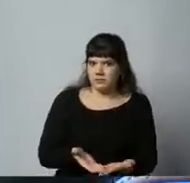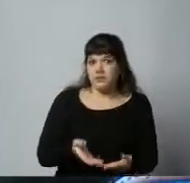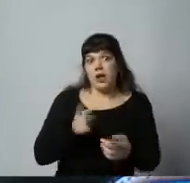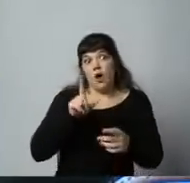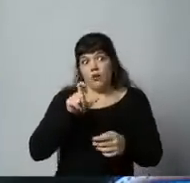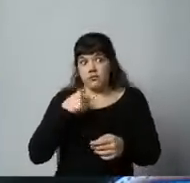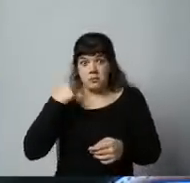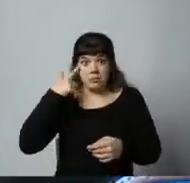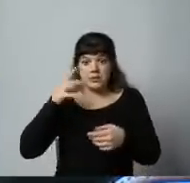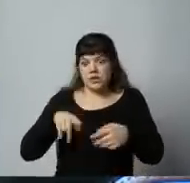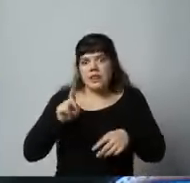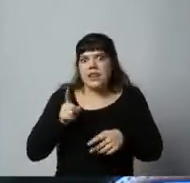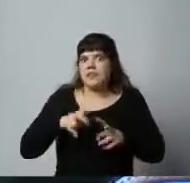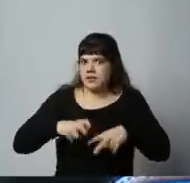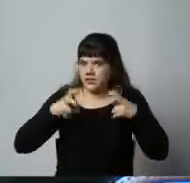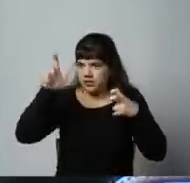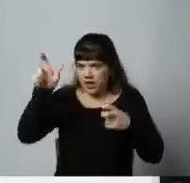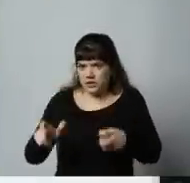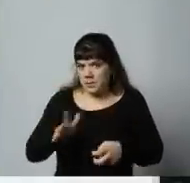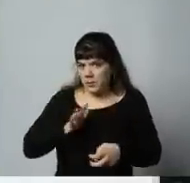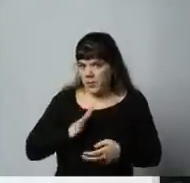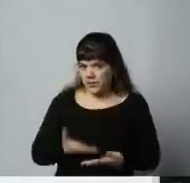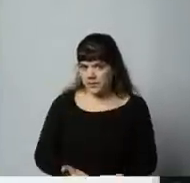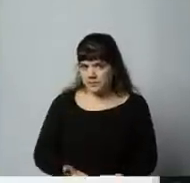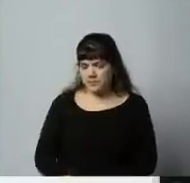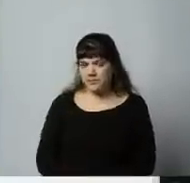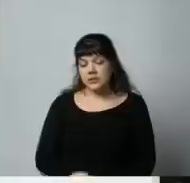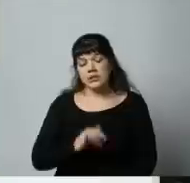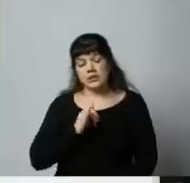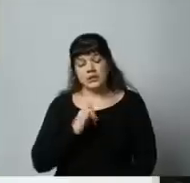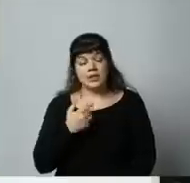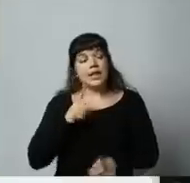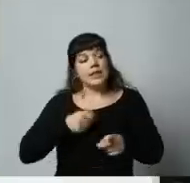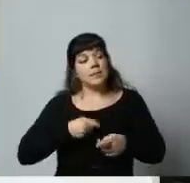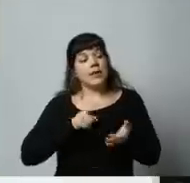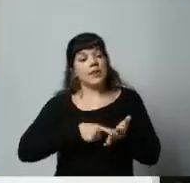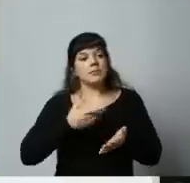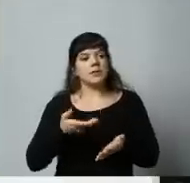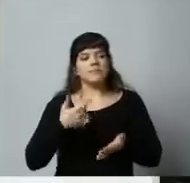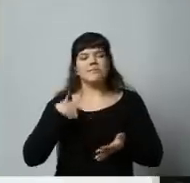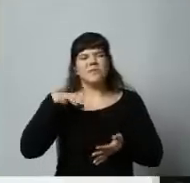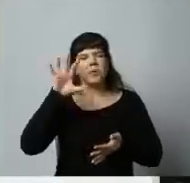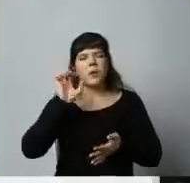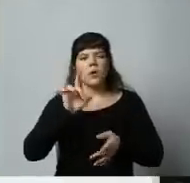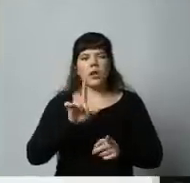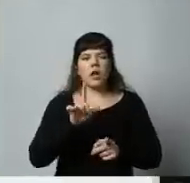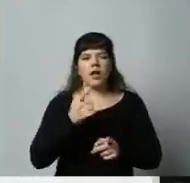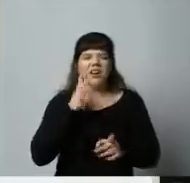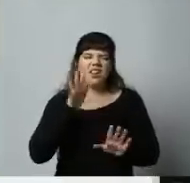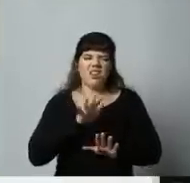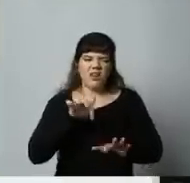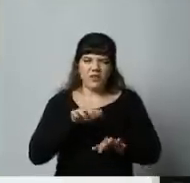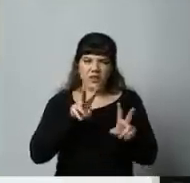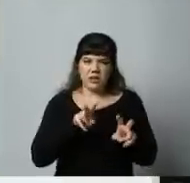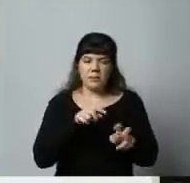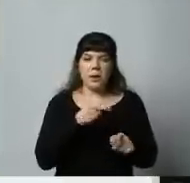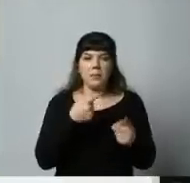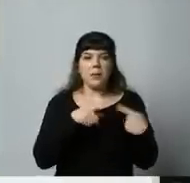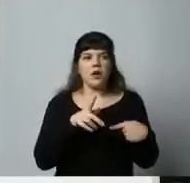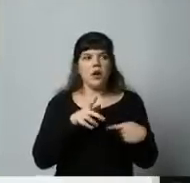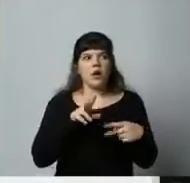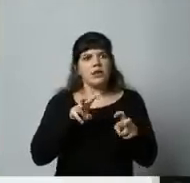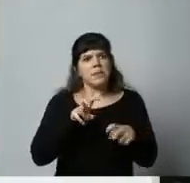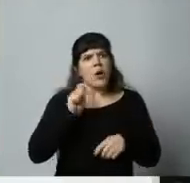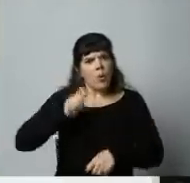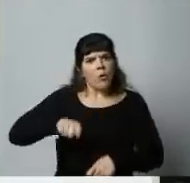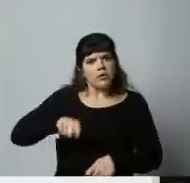investigación no dig Claro sí Pero además hay este yo recordaba que no tiene nada que ver con esto pero cómo jueces se